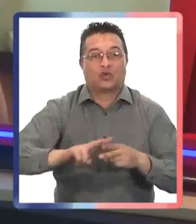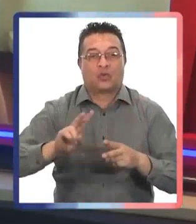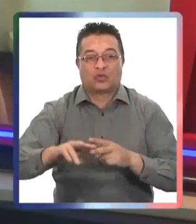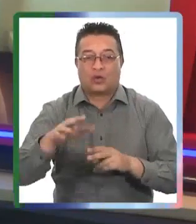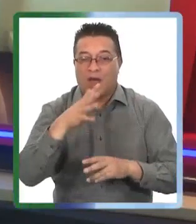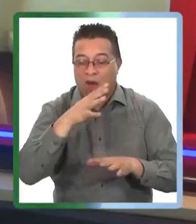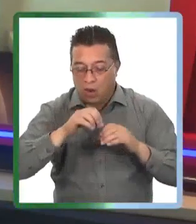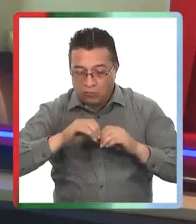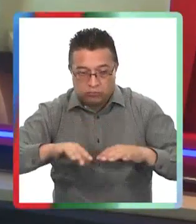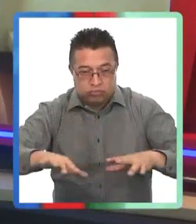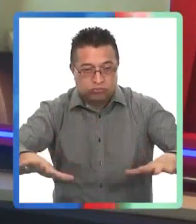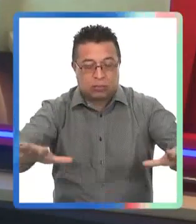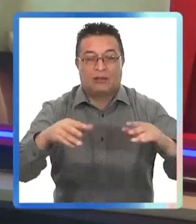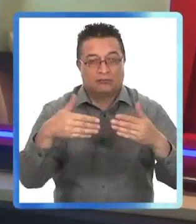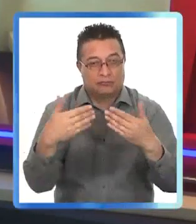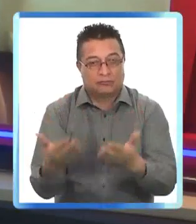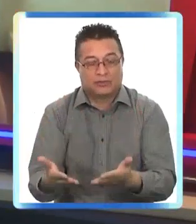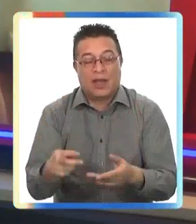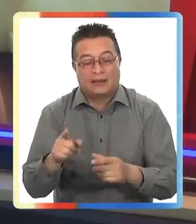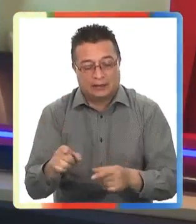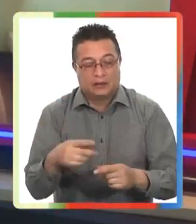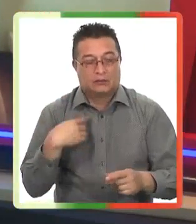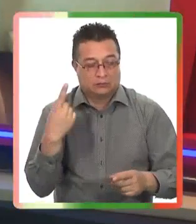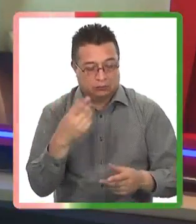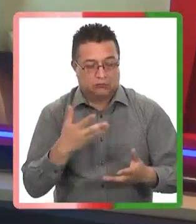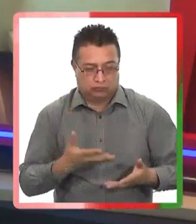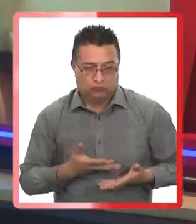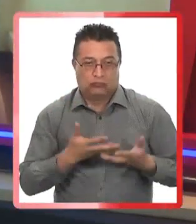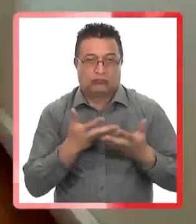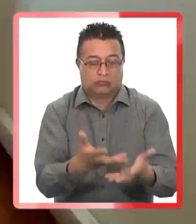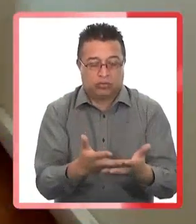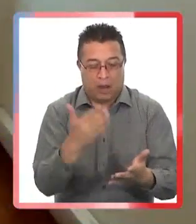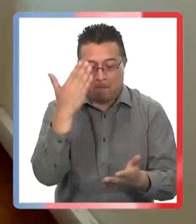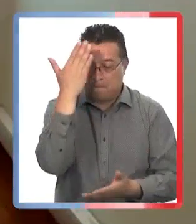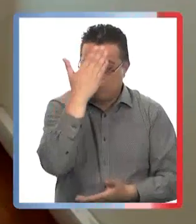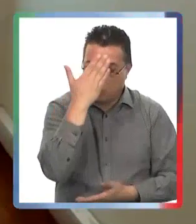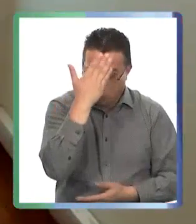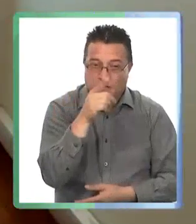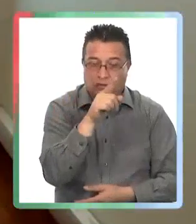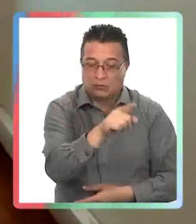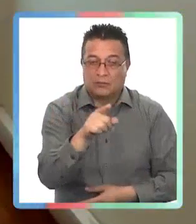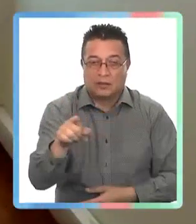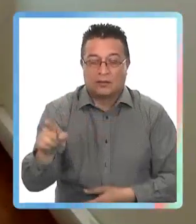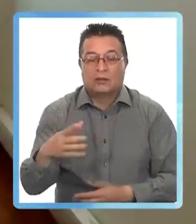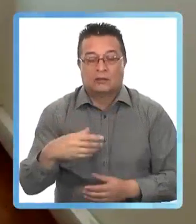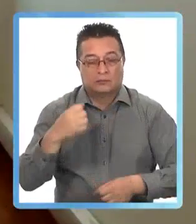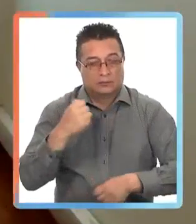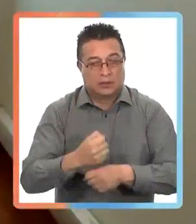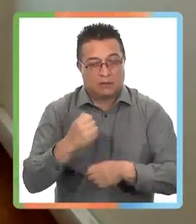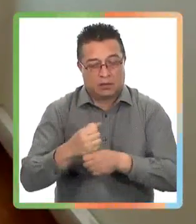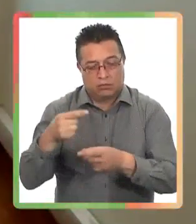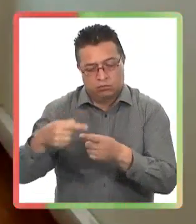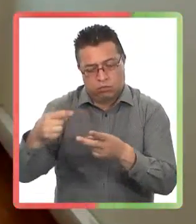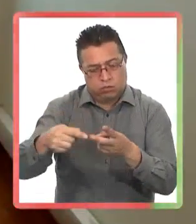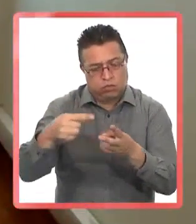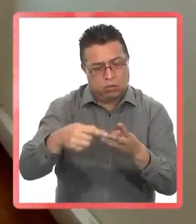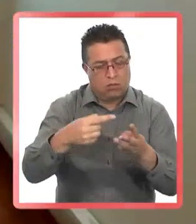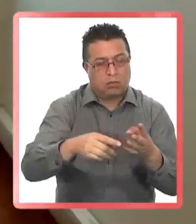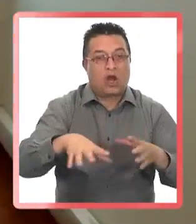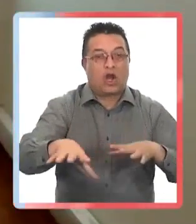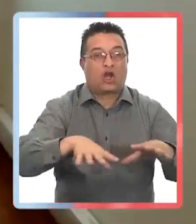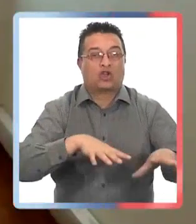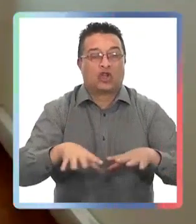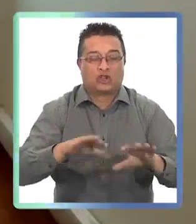una preocupación en un abordaje, digamos, integral del conjunto de las afectaciones, no solamente la vivienda,